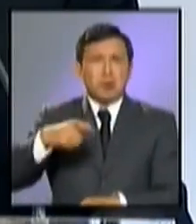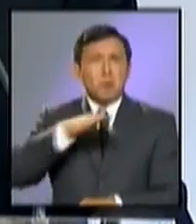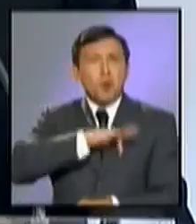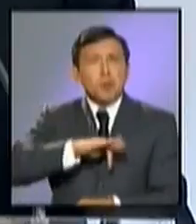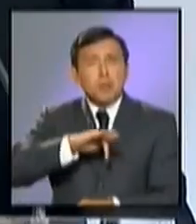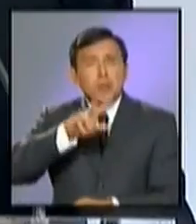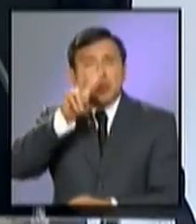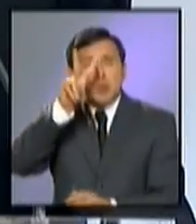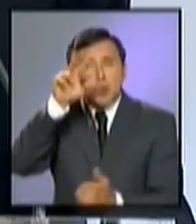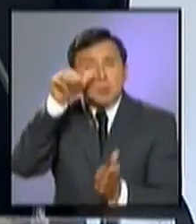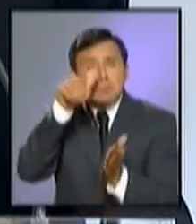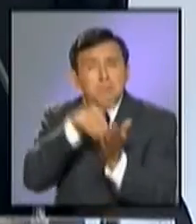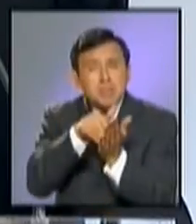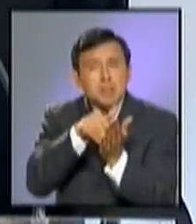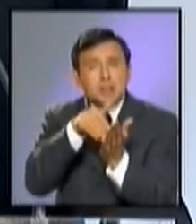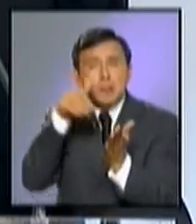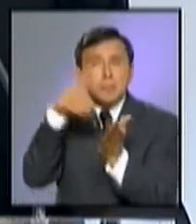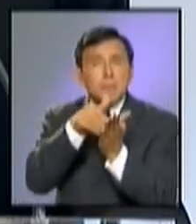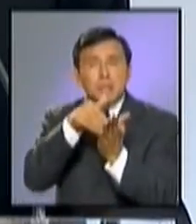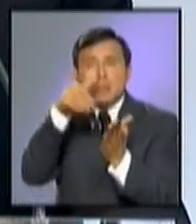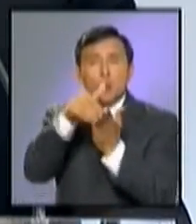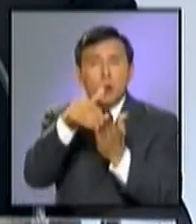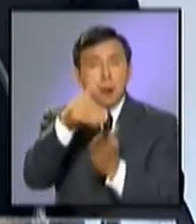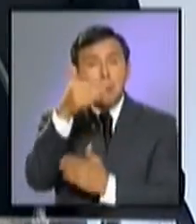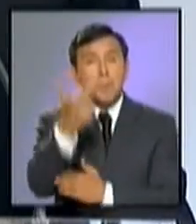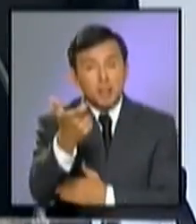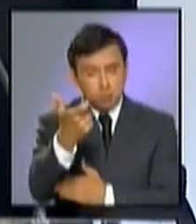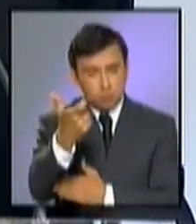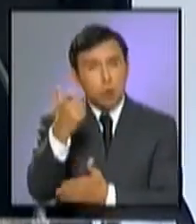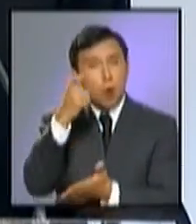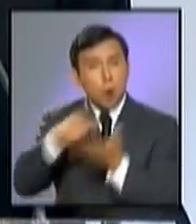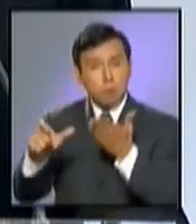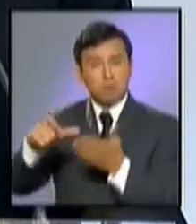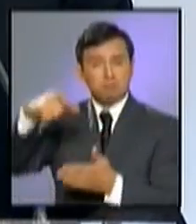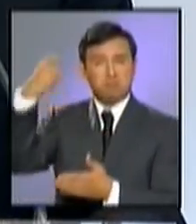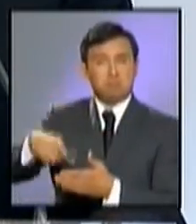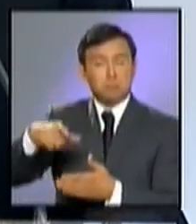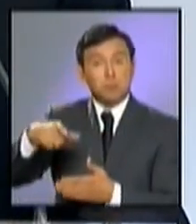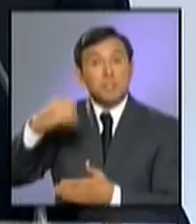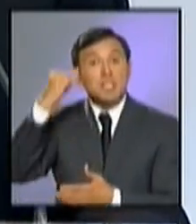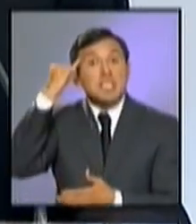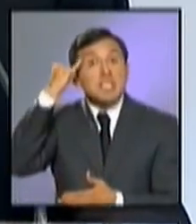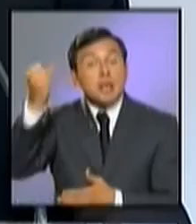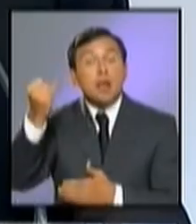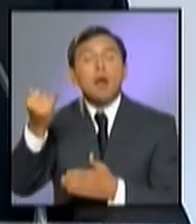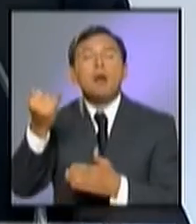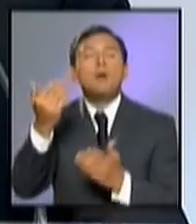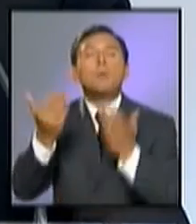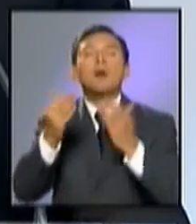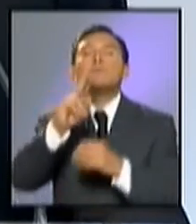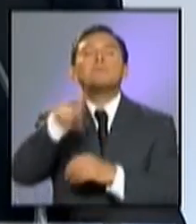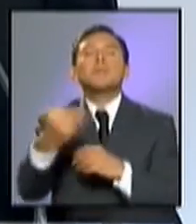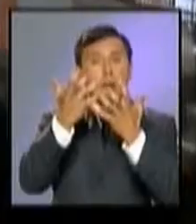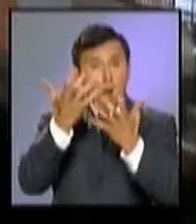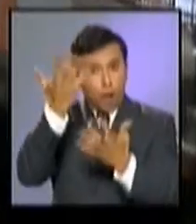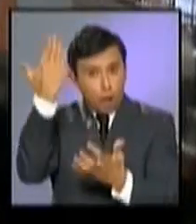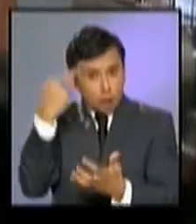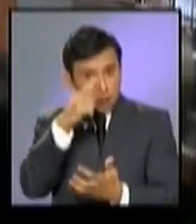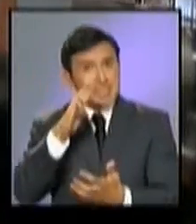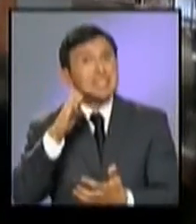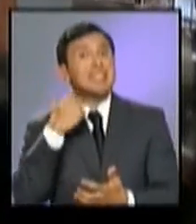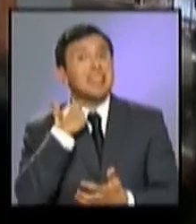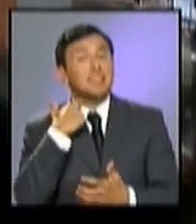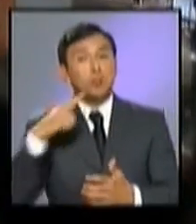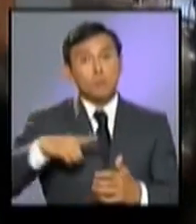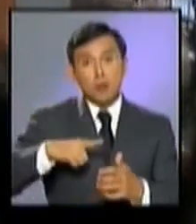lo definirán los propios candidatos. Quien levante la mano primero será anotado en una relación de intervenciones por el moderador, Javier Solórzano. Lo